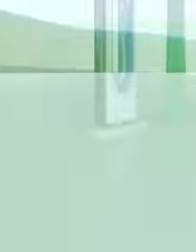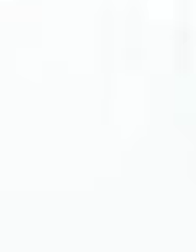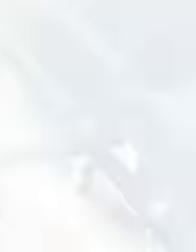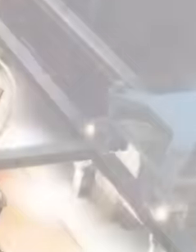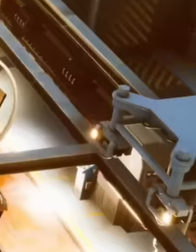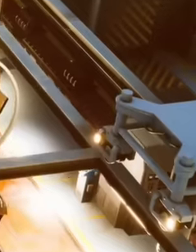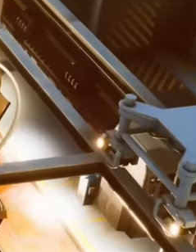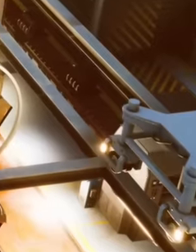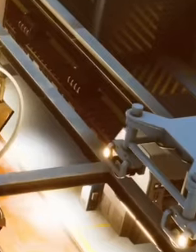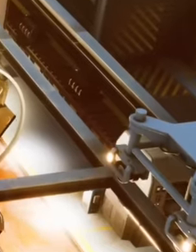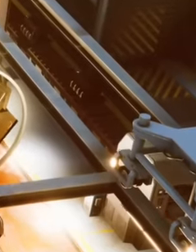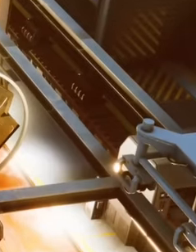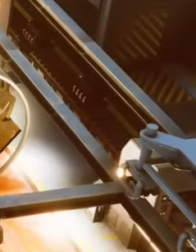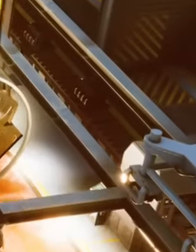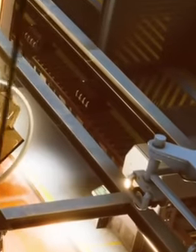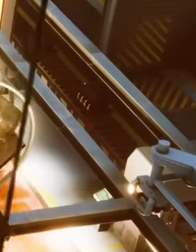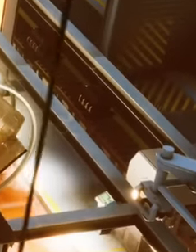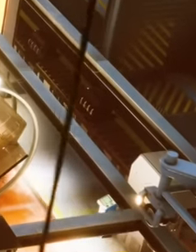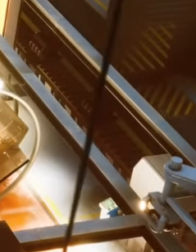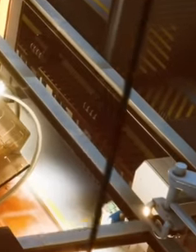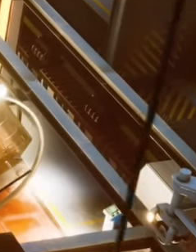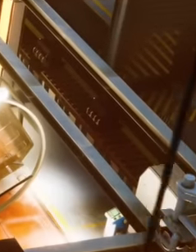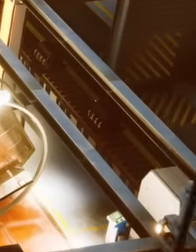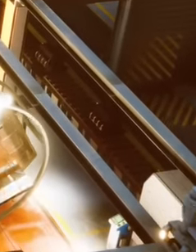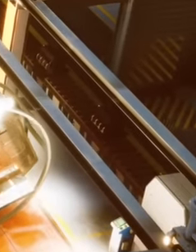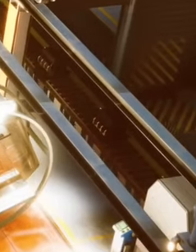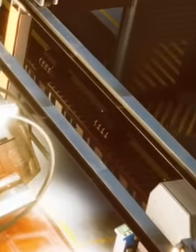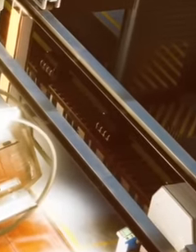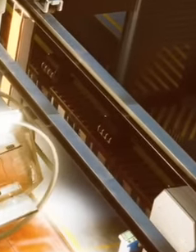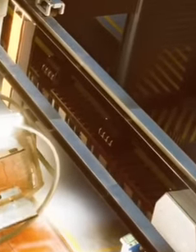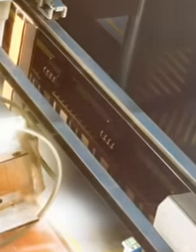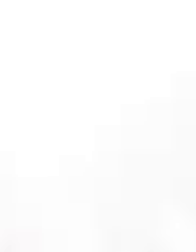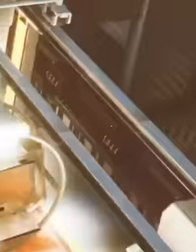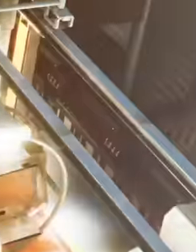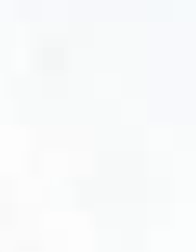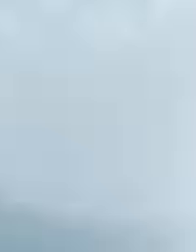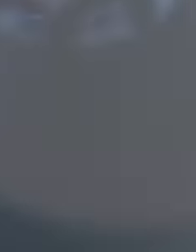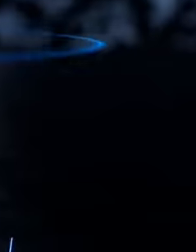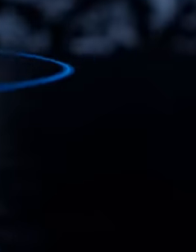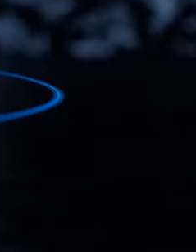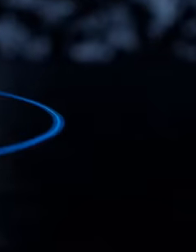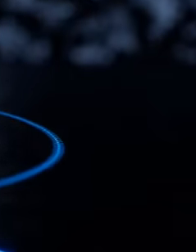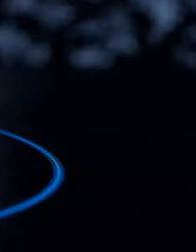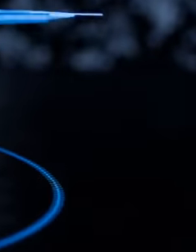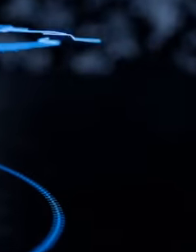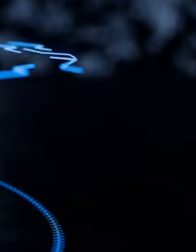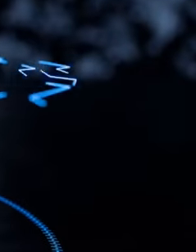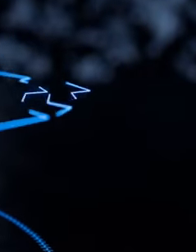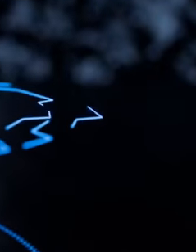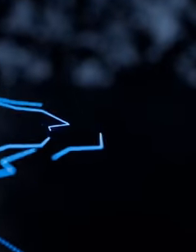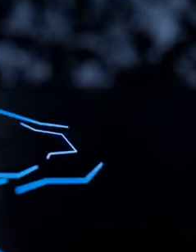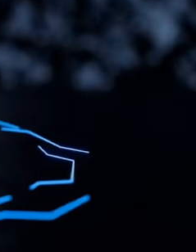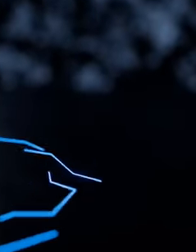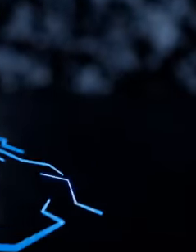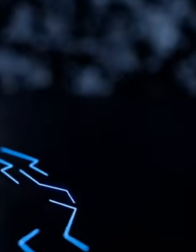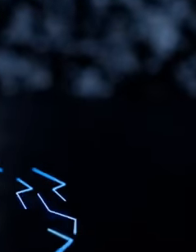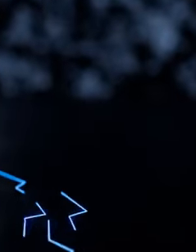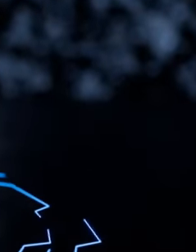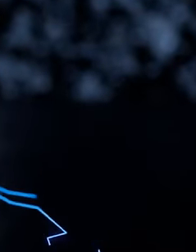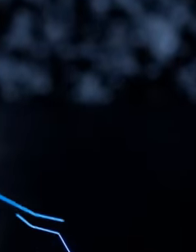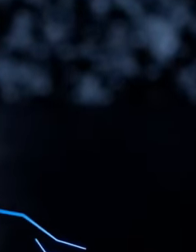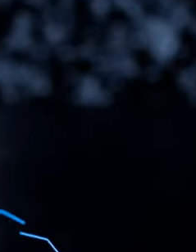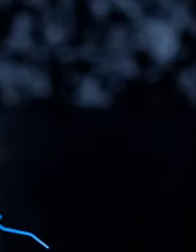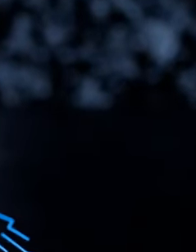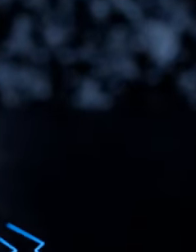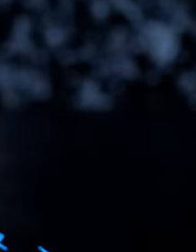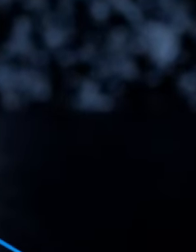México cuenta con la materia prima y solo falta impulsar la tecnología para procesar el litio e iniciar con la